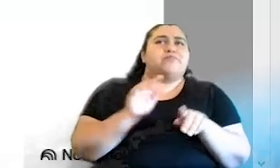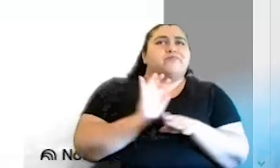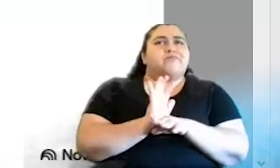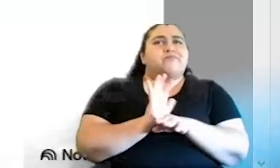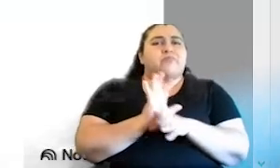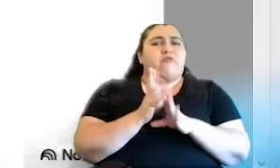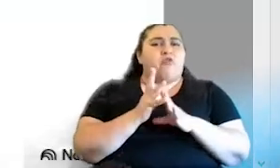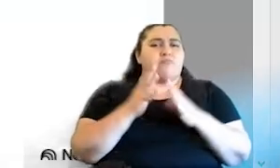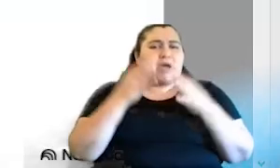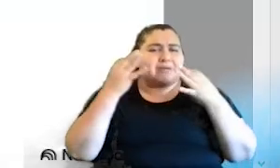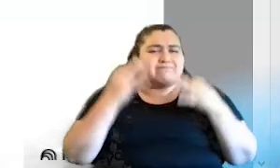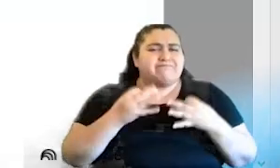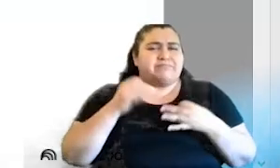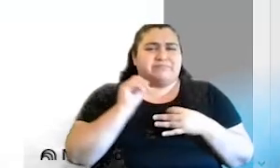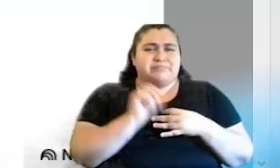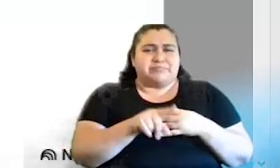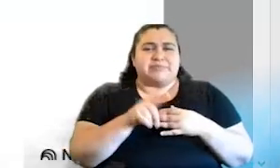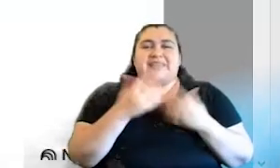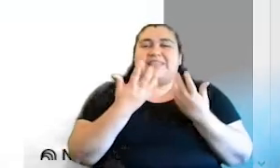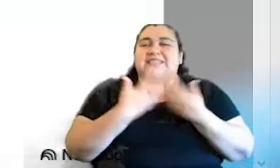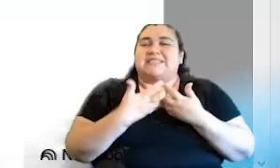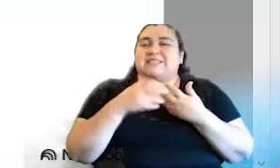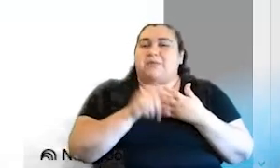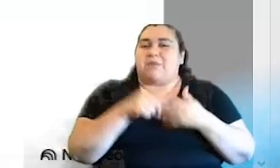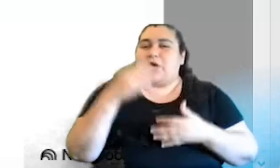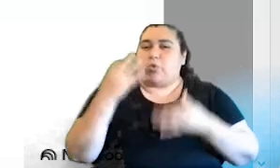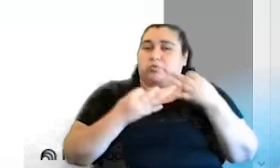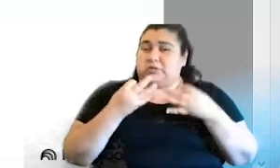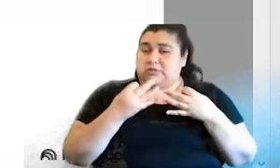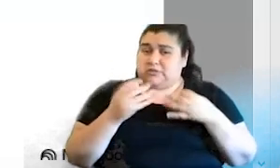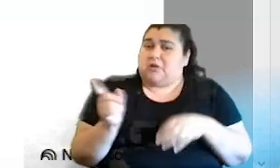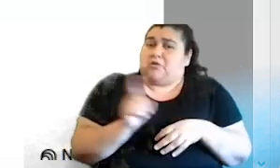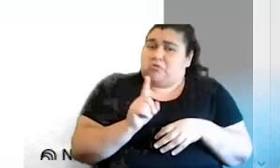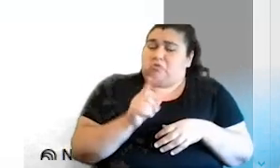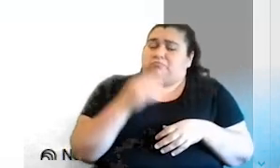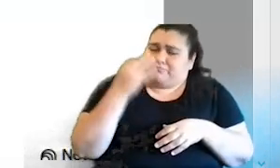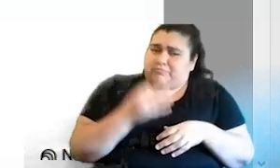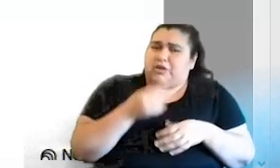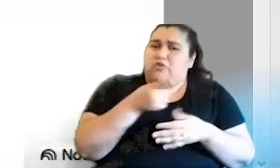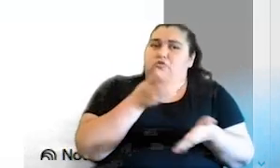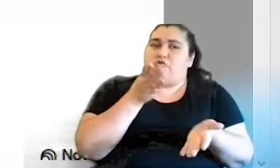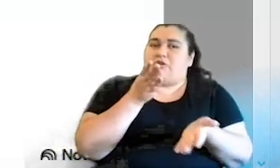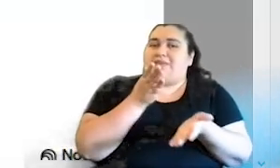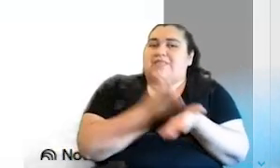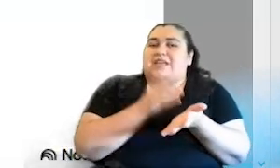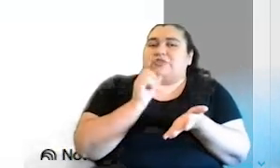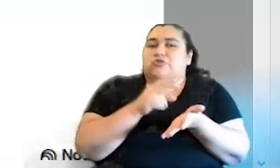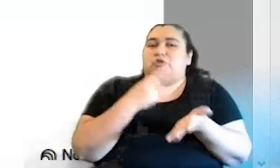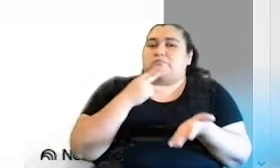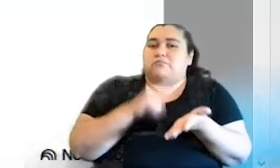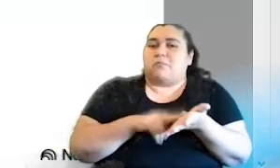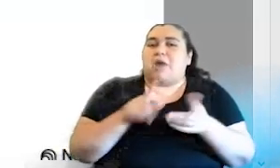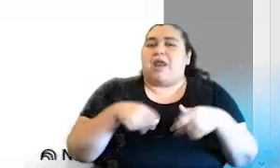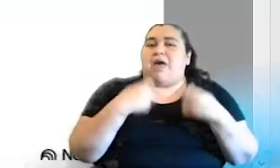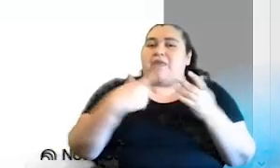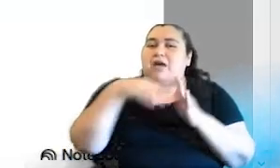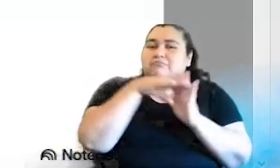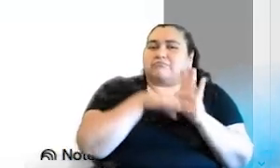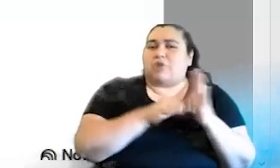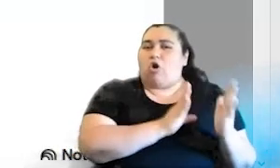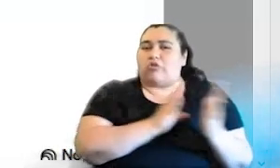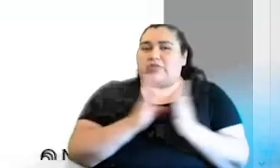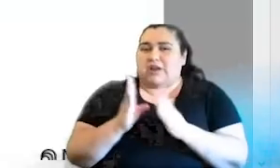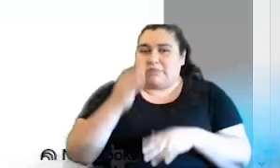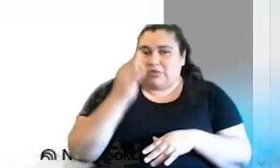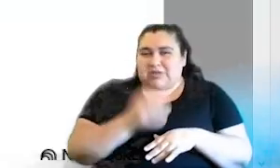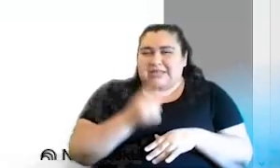sistema jurídico, sino que se le otorga al derecho tributario la capacidad para regular la obligación tributaria y definir